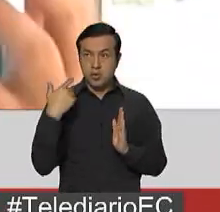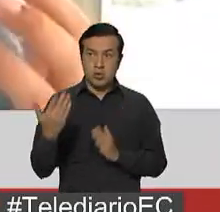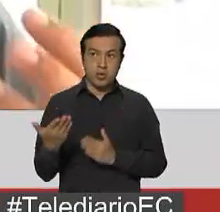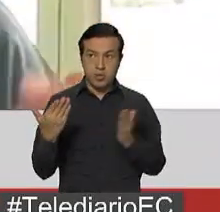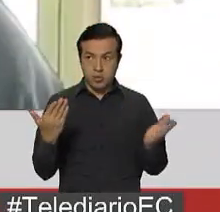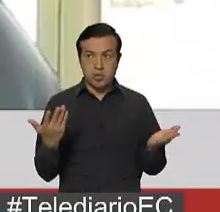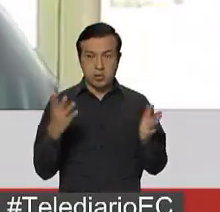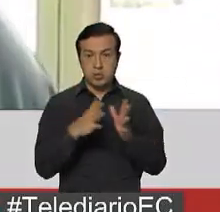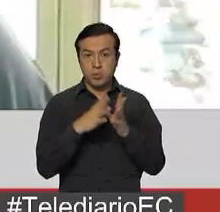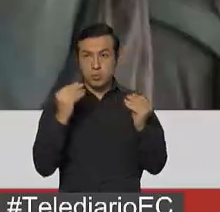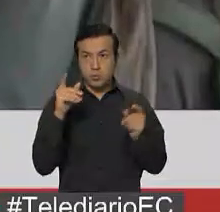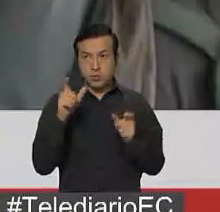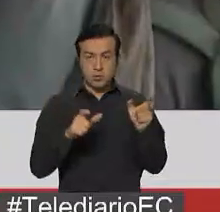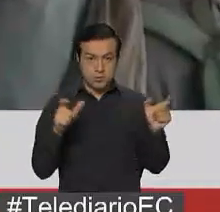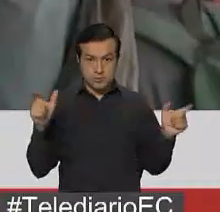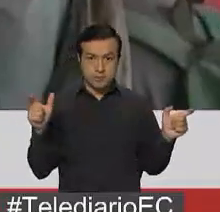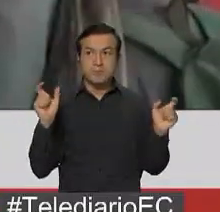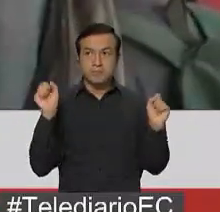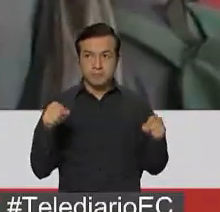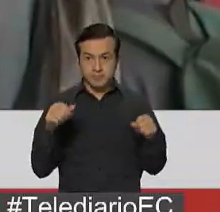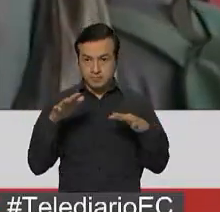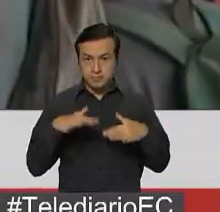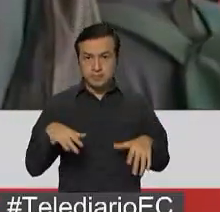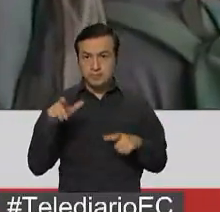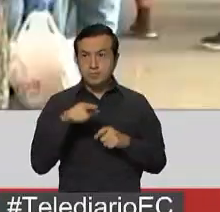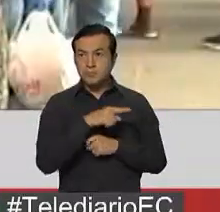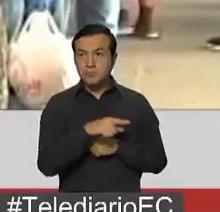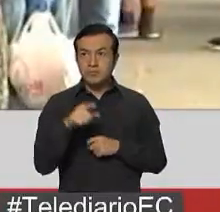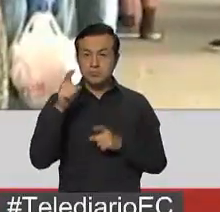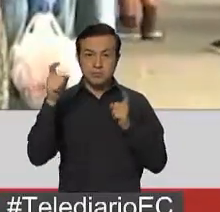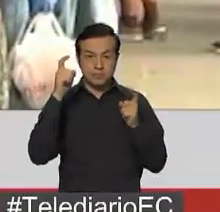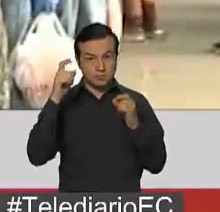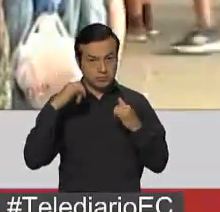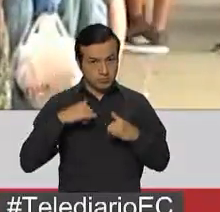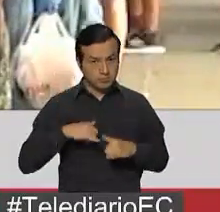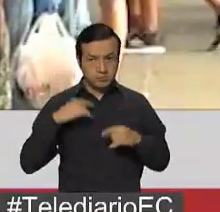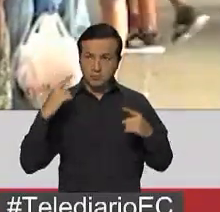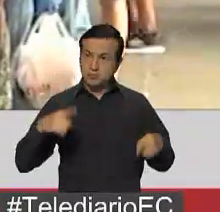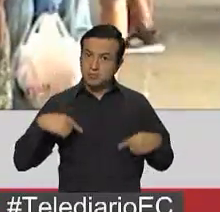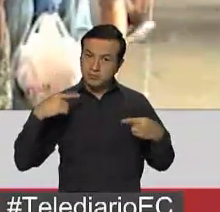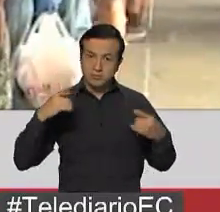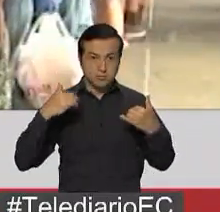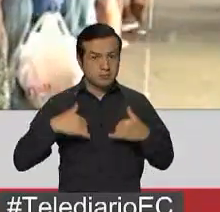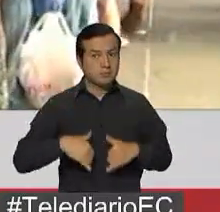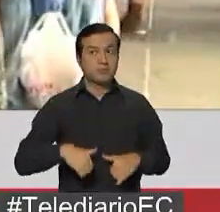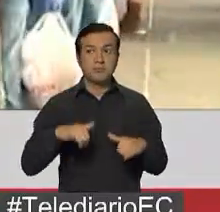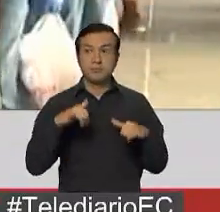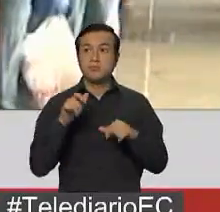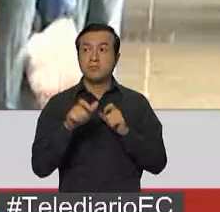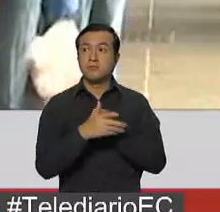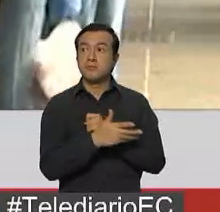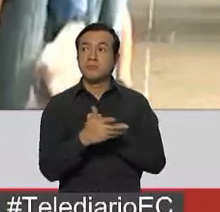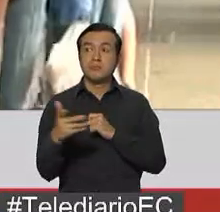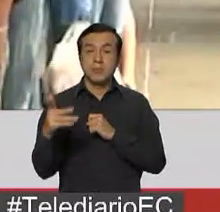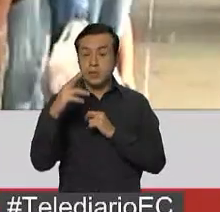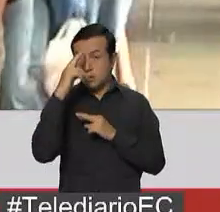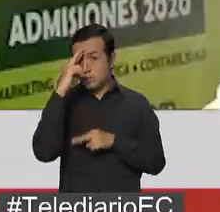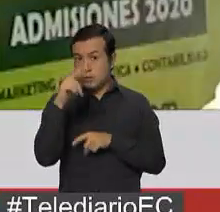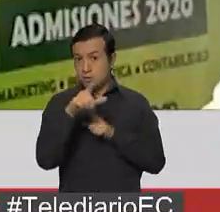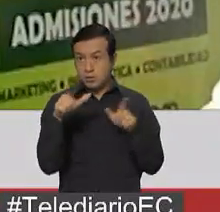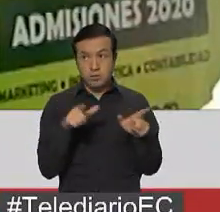recepción de muchos pasajeros la ciudadanía señala que esos controles deben ser continuos pues no todos respetan el